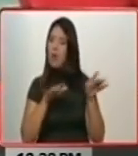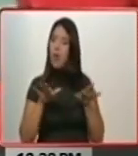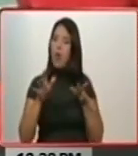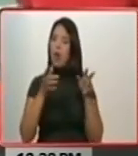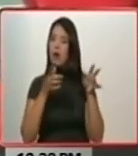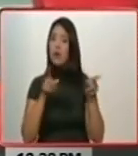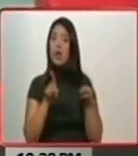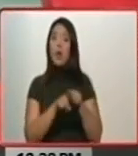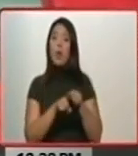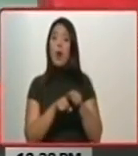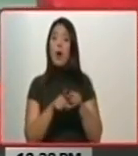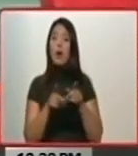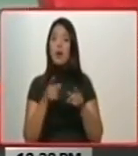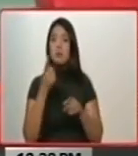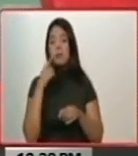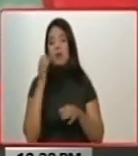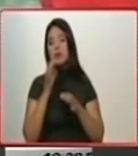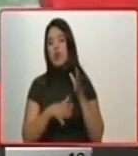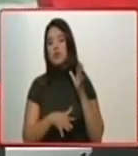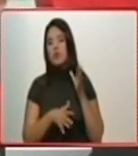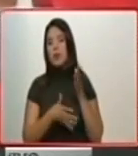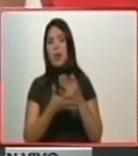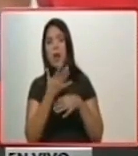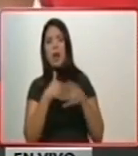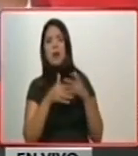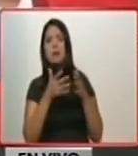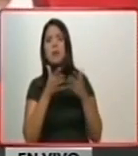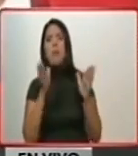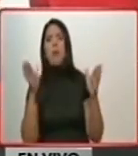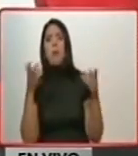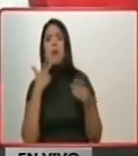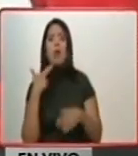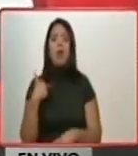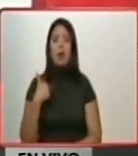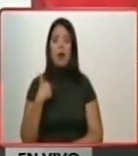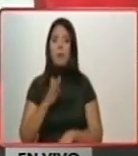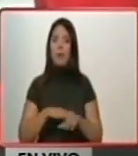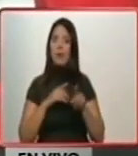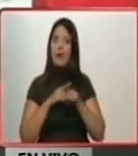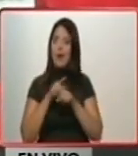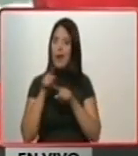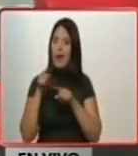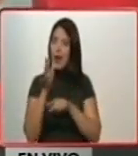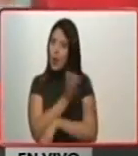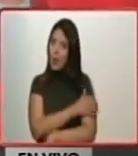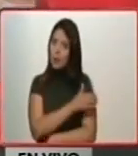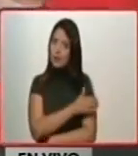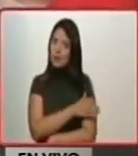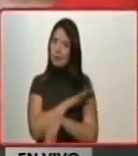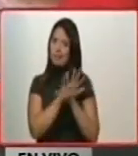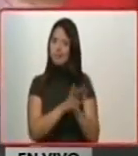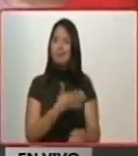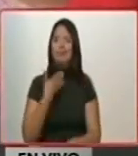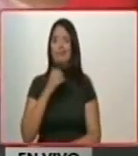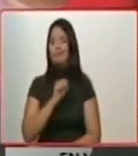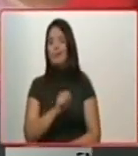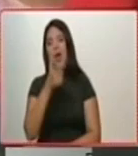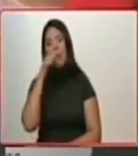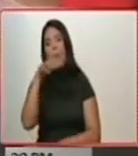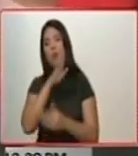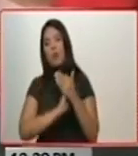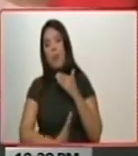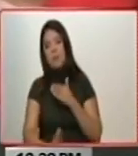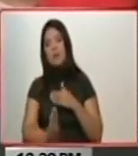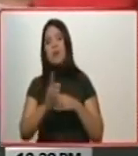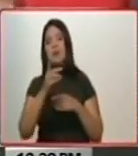como una suerte de dádiva, de clientelismo, de populismo, porque ellos desprecian al pueblo humilde,